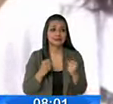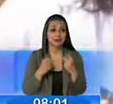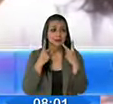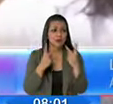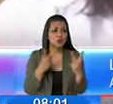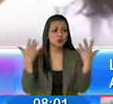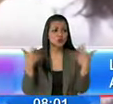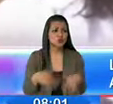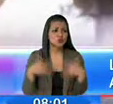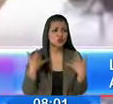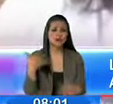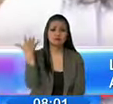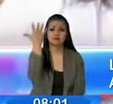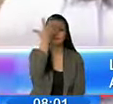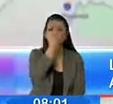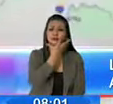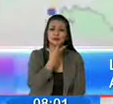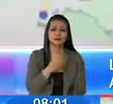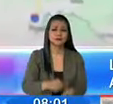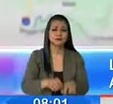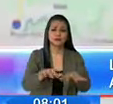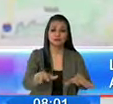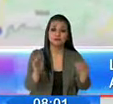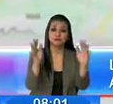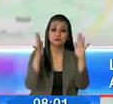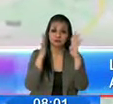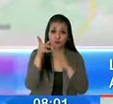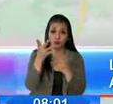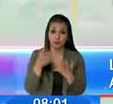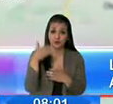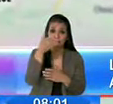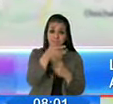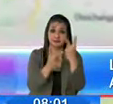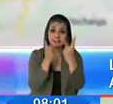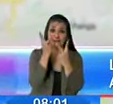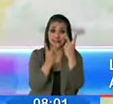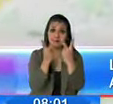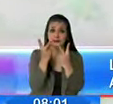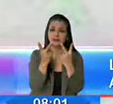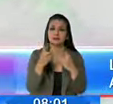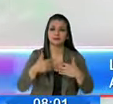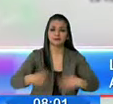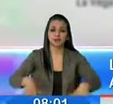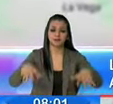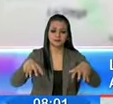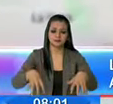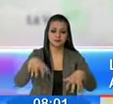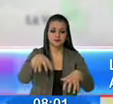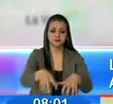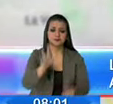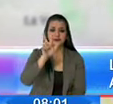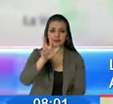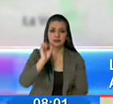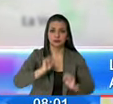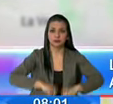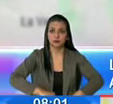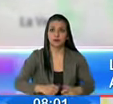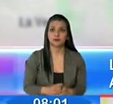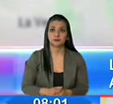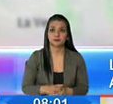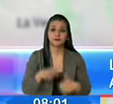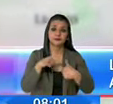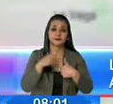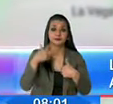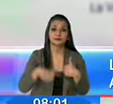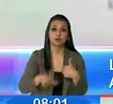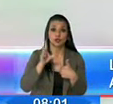tanta belleza y ante tanta grandeza. Para acceder a la ruta de florecimiento se ha delimitado 3 posibles rutas. Ruta 1 desde